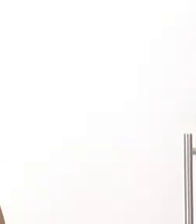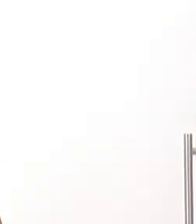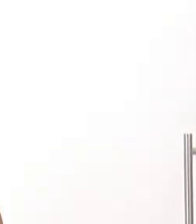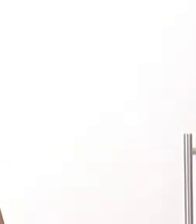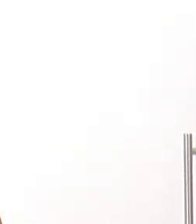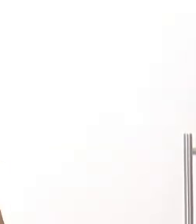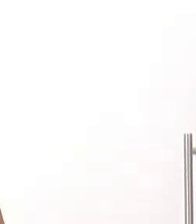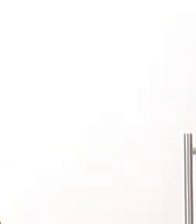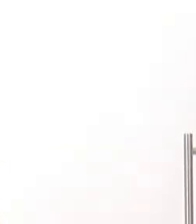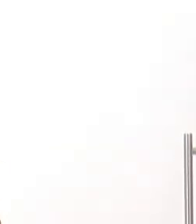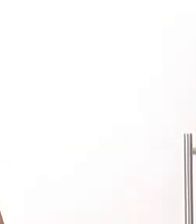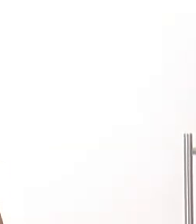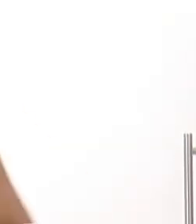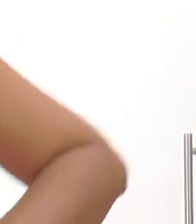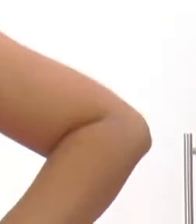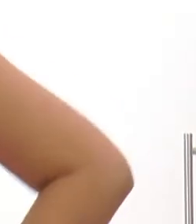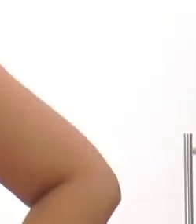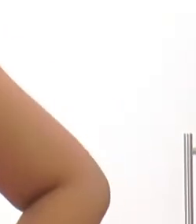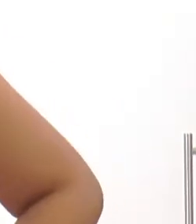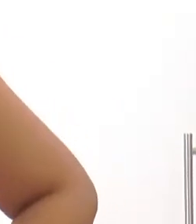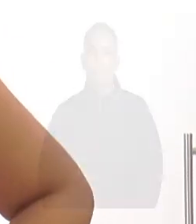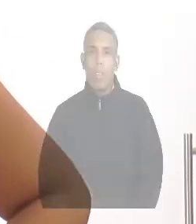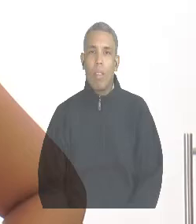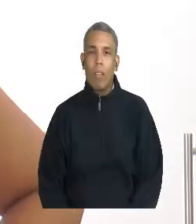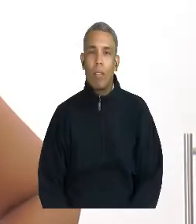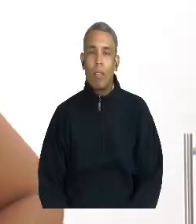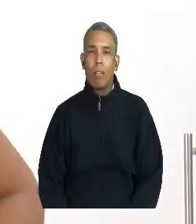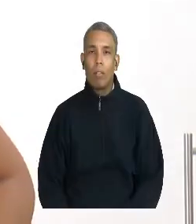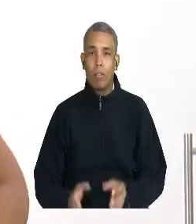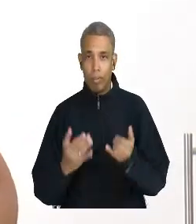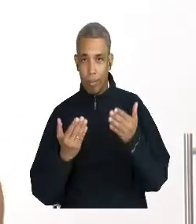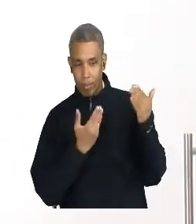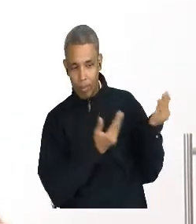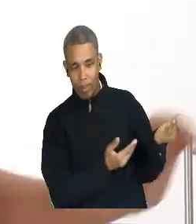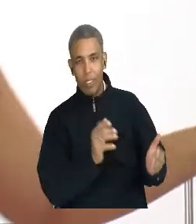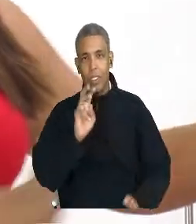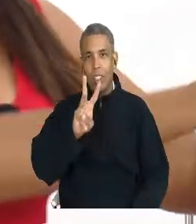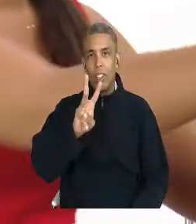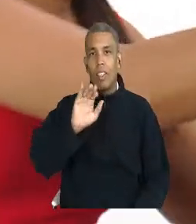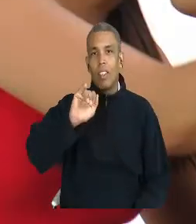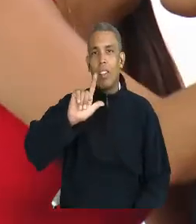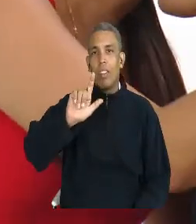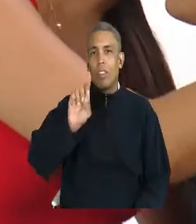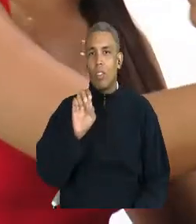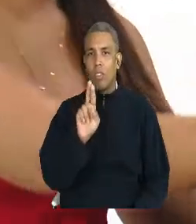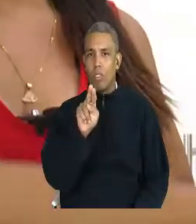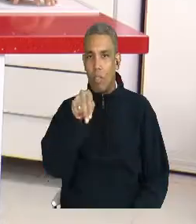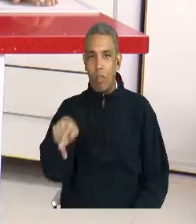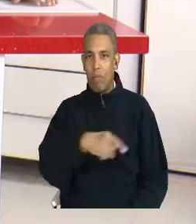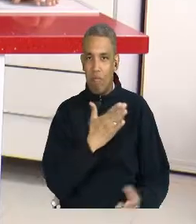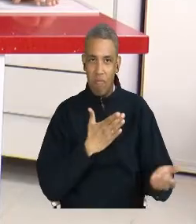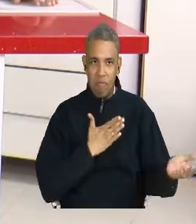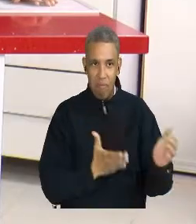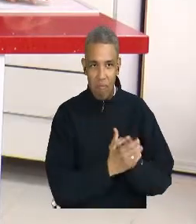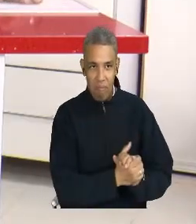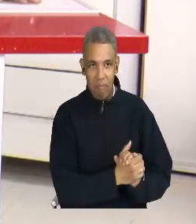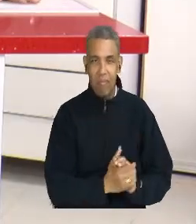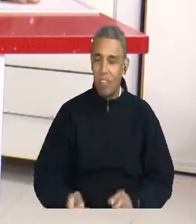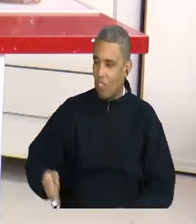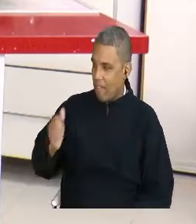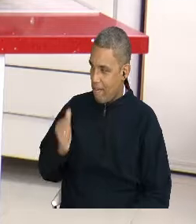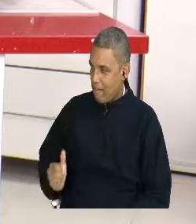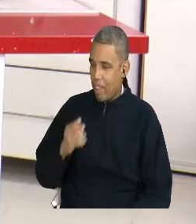Iniciar este programa sin saludar precisamente a mi querido Wilson Prada, que nos acompaña todos los días a nosotros aquí en el set. Hola, mi Richie, ¿cómo vas? Bien,